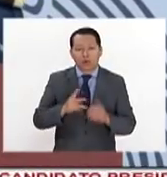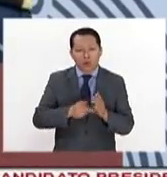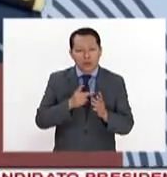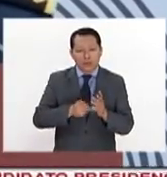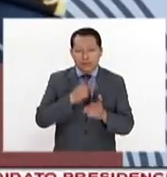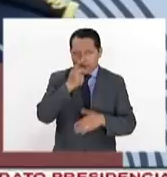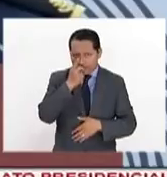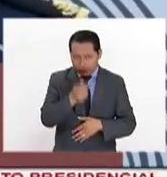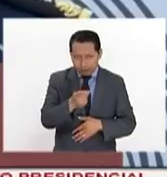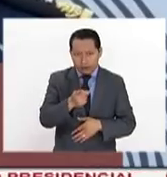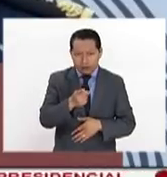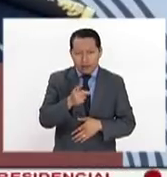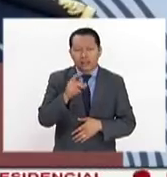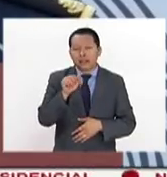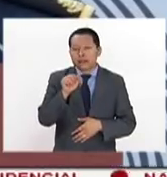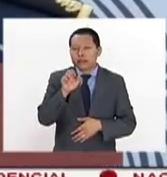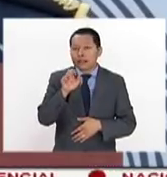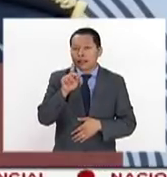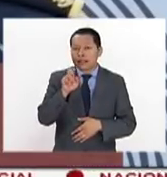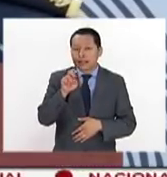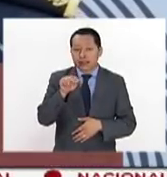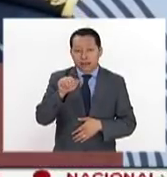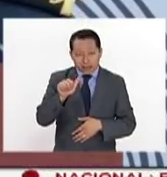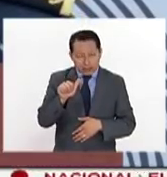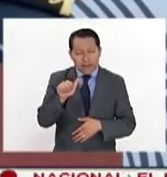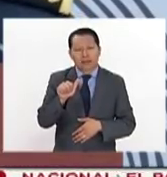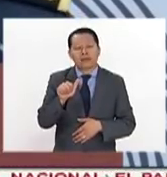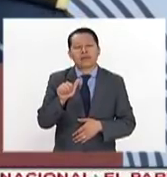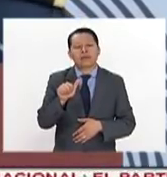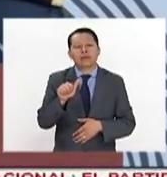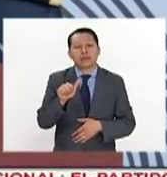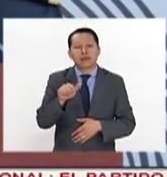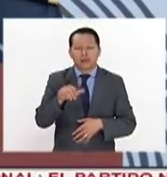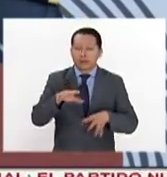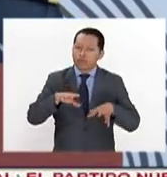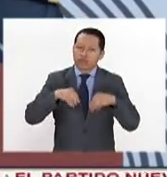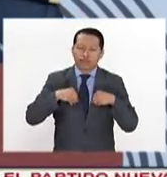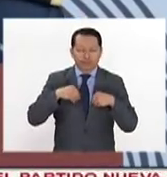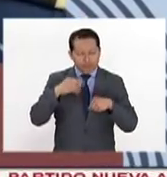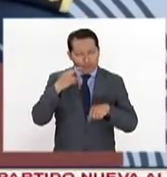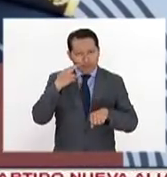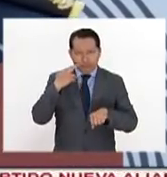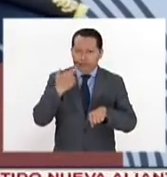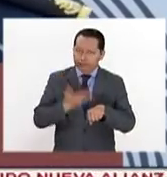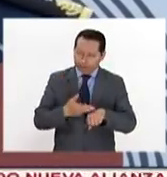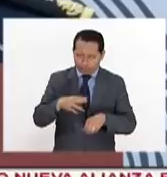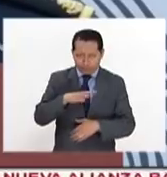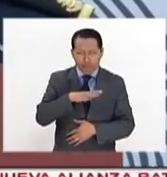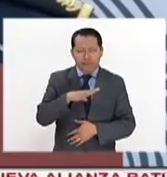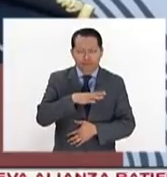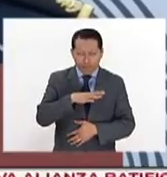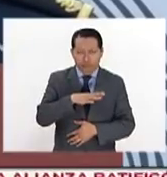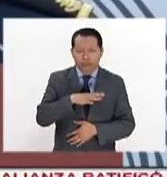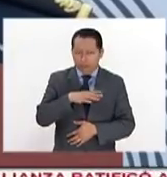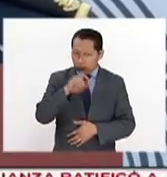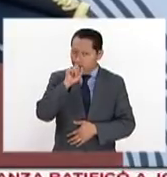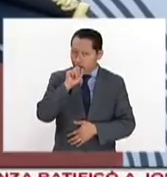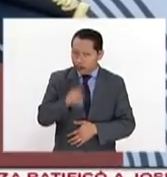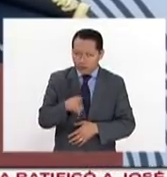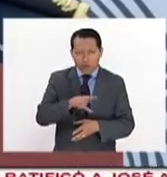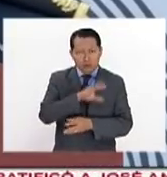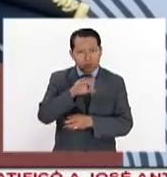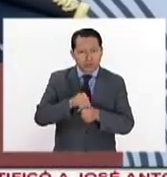Reitero, la Secretaría de la Defensa Nacional asume su responsabilidad y estará